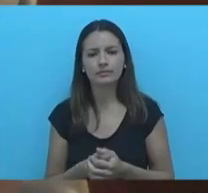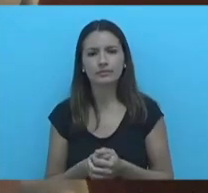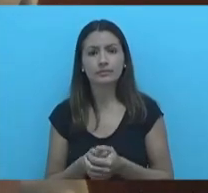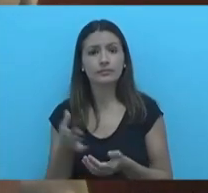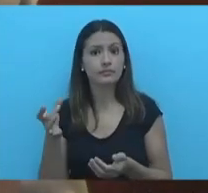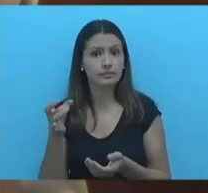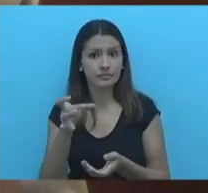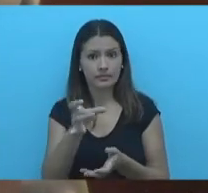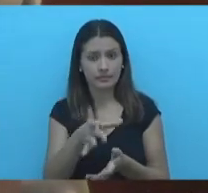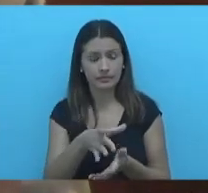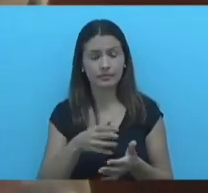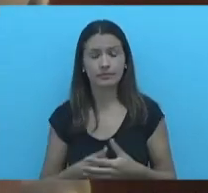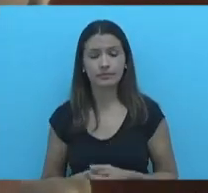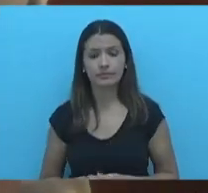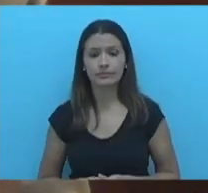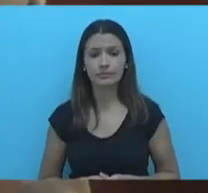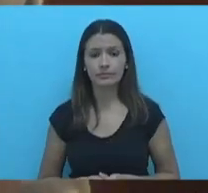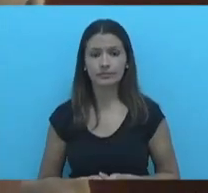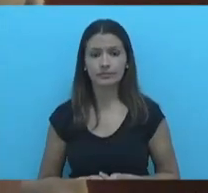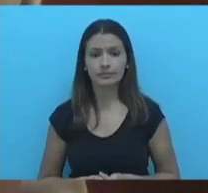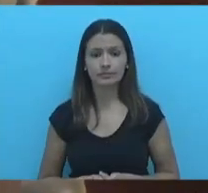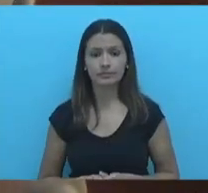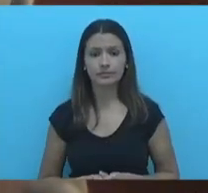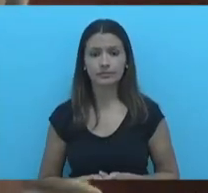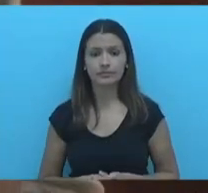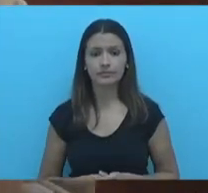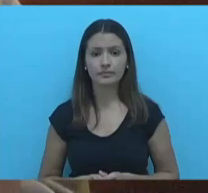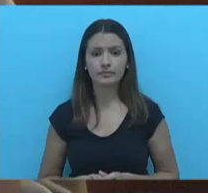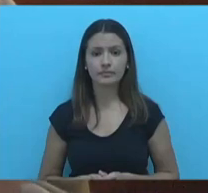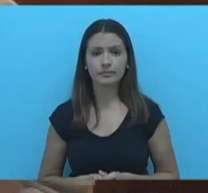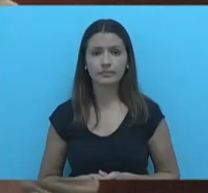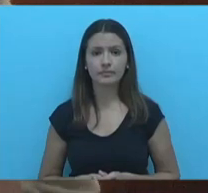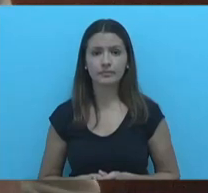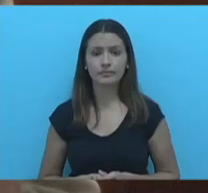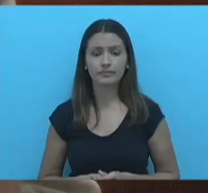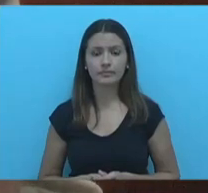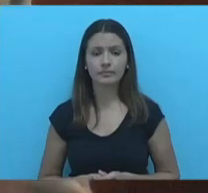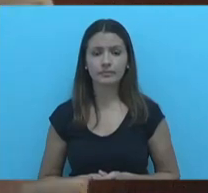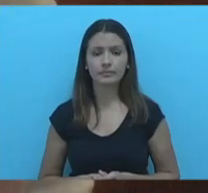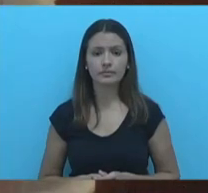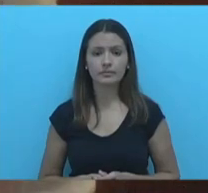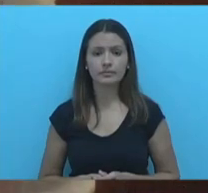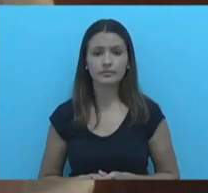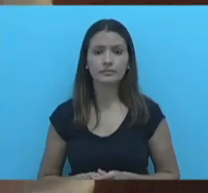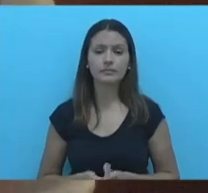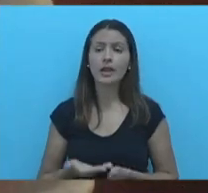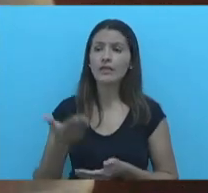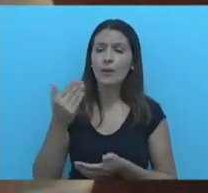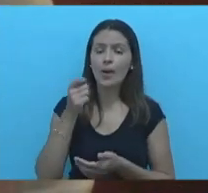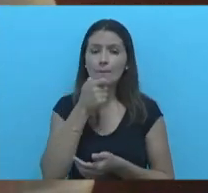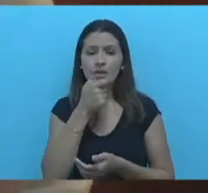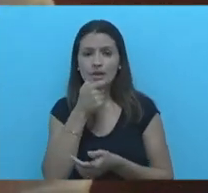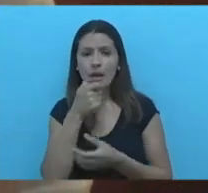ese sistema. Y hubo luego negociaciones que encaró el entonces ministro Miranda, donde los británicos plantearon